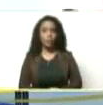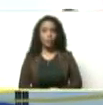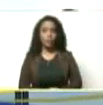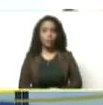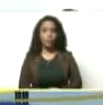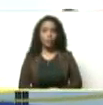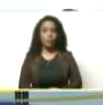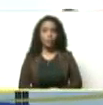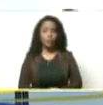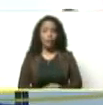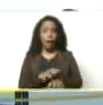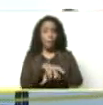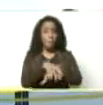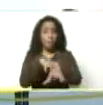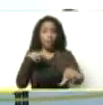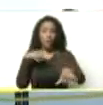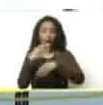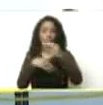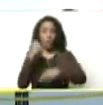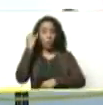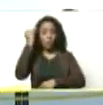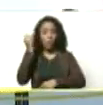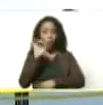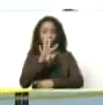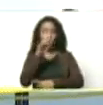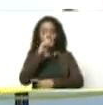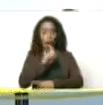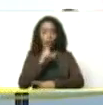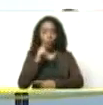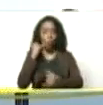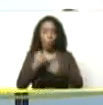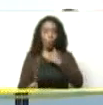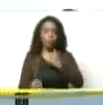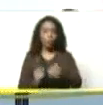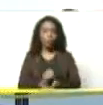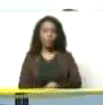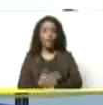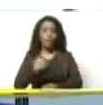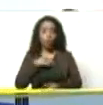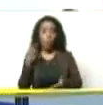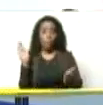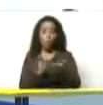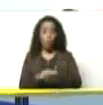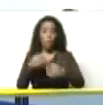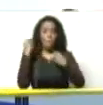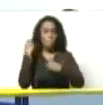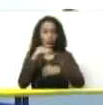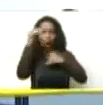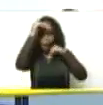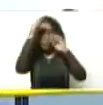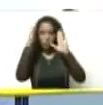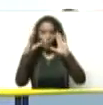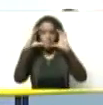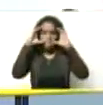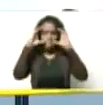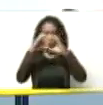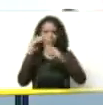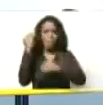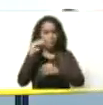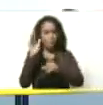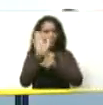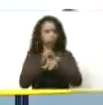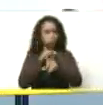y la mayoría se han creado en los últimos cuatro años y si nosotros les ponemos más atención más cariño